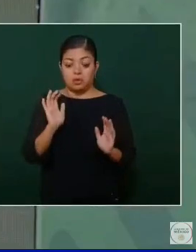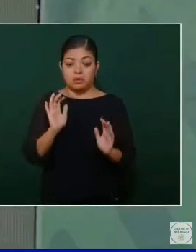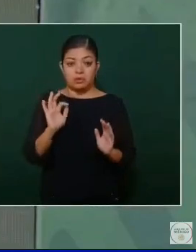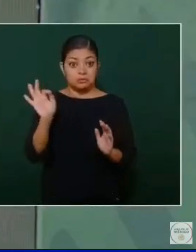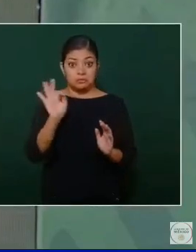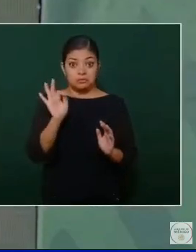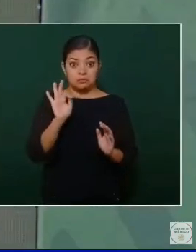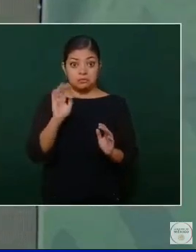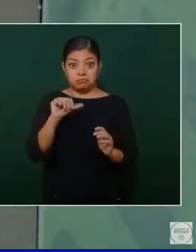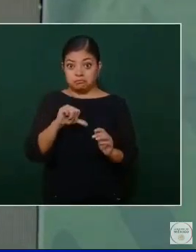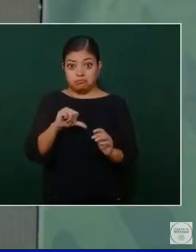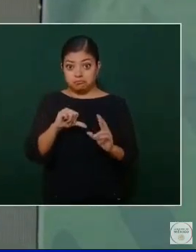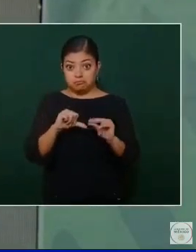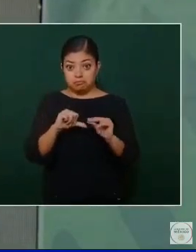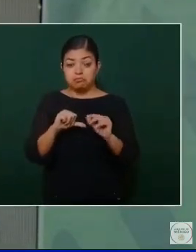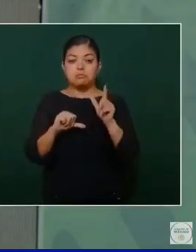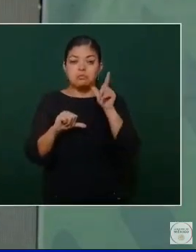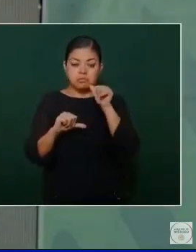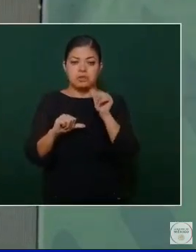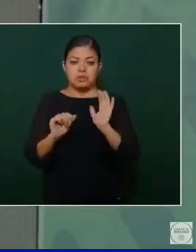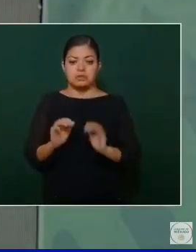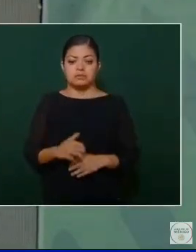si no mañana.